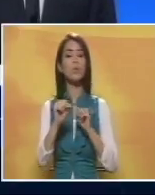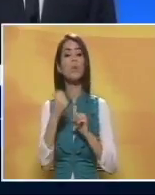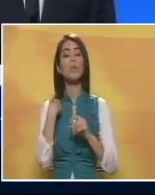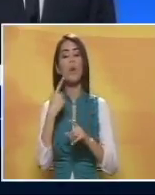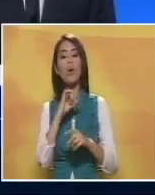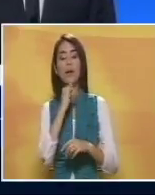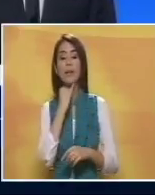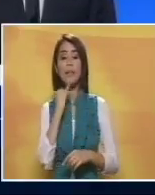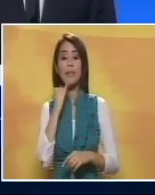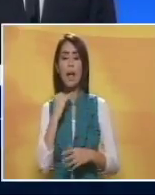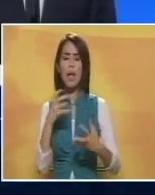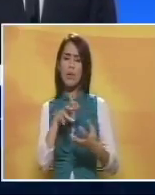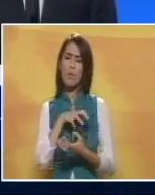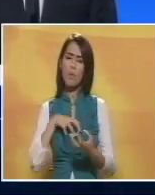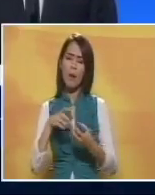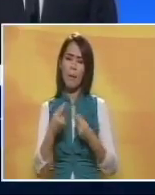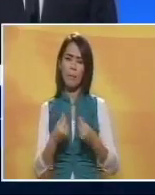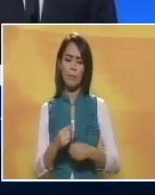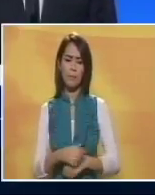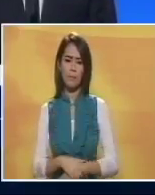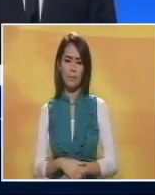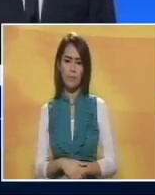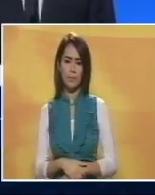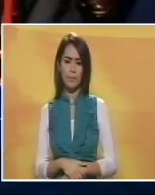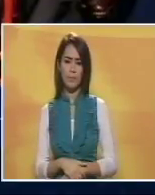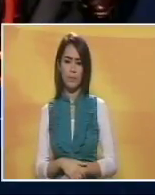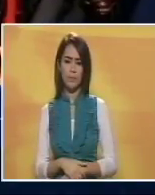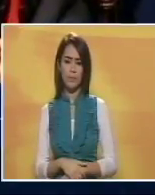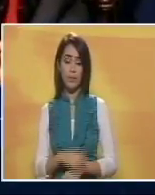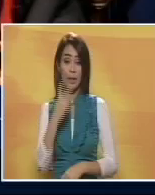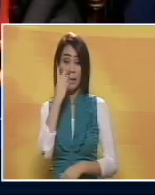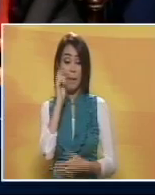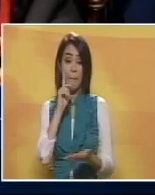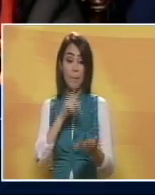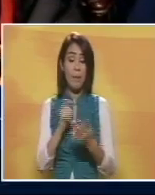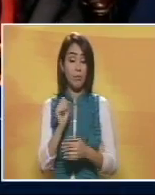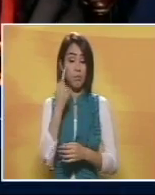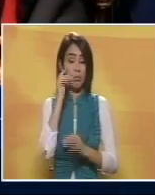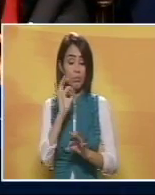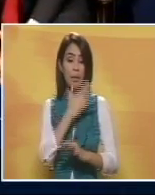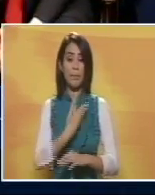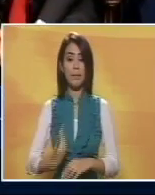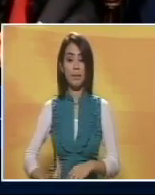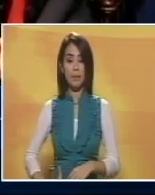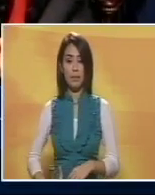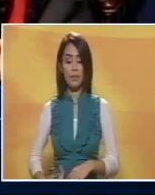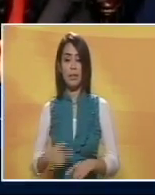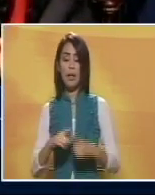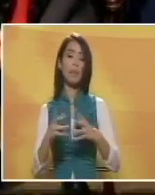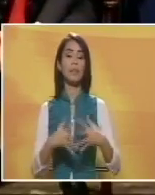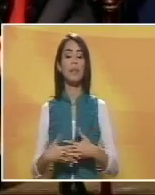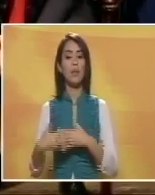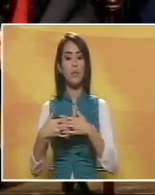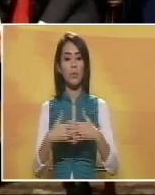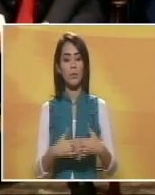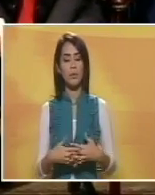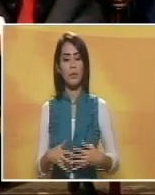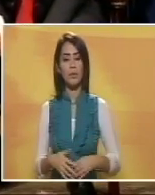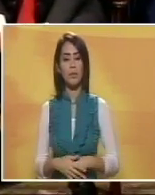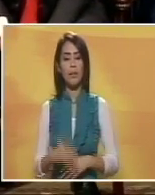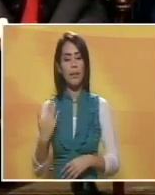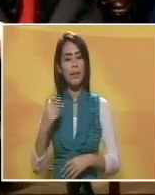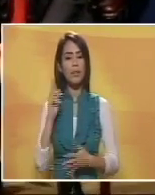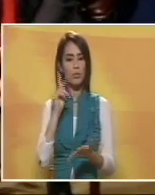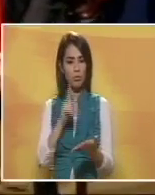una guerra comercial. Se trata de la primera visita de Estado de un dirigente a Estados Unidos desde que